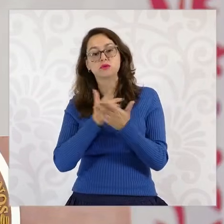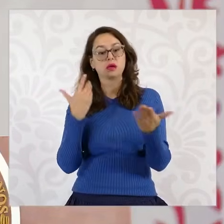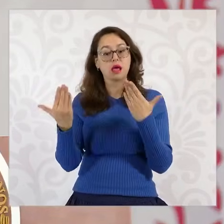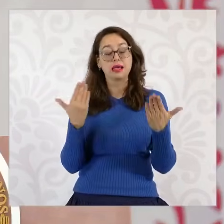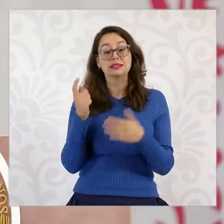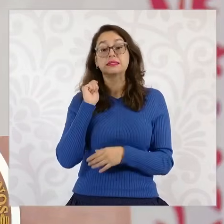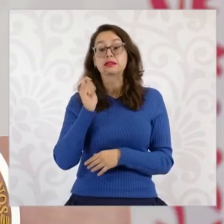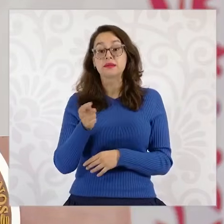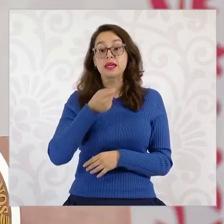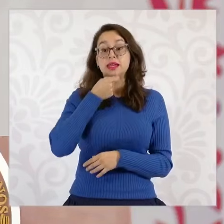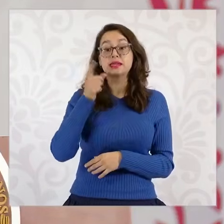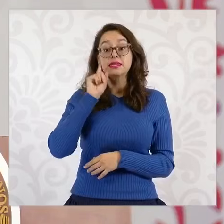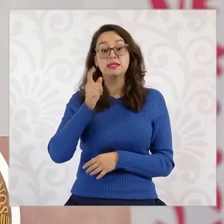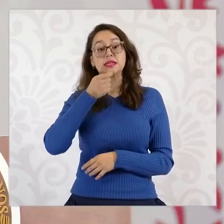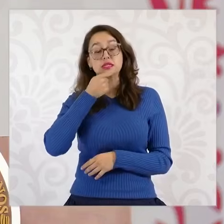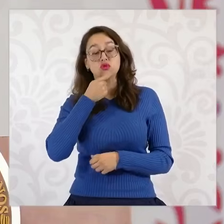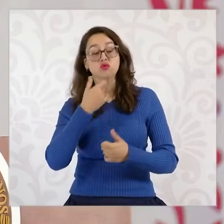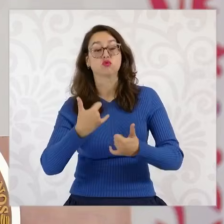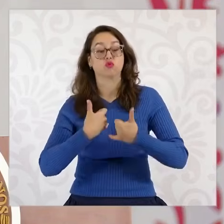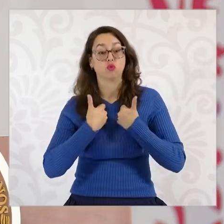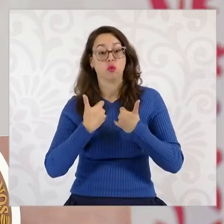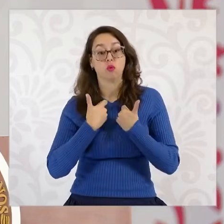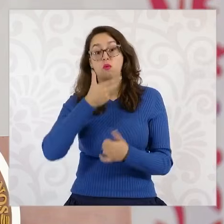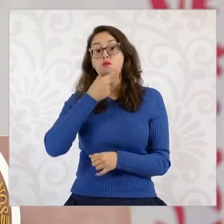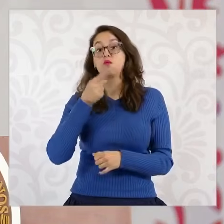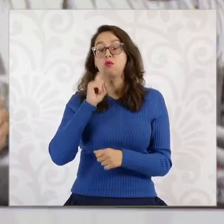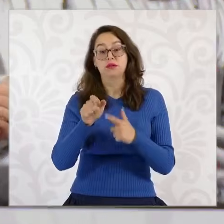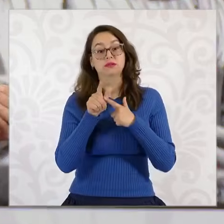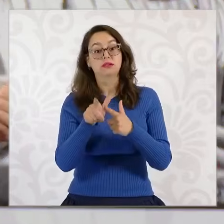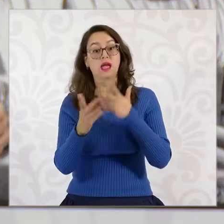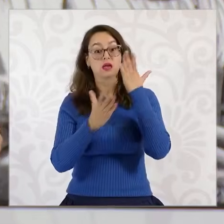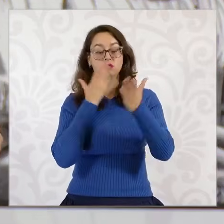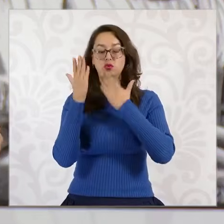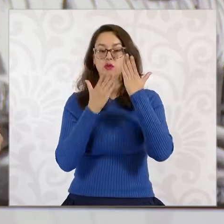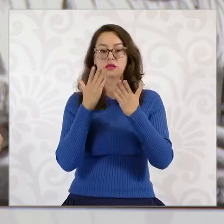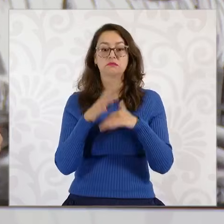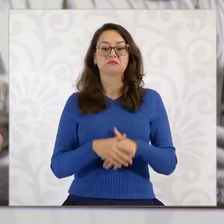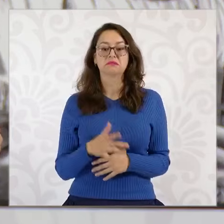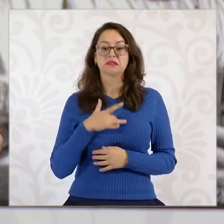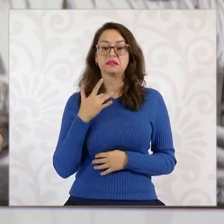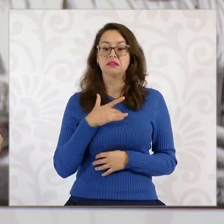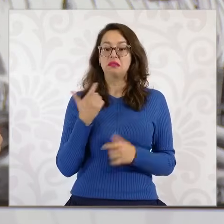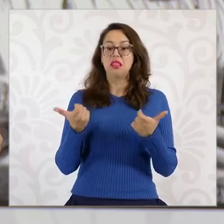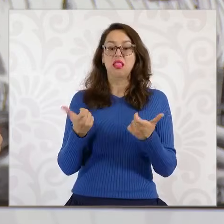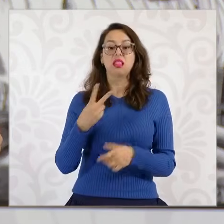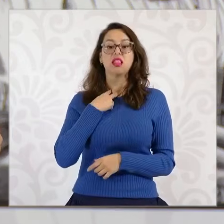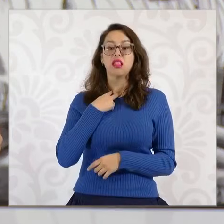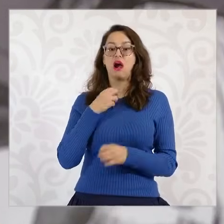niñas y los niños o las y los jóvenes sigan estudiando y que no salgan de la escuela por motivos económicos.